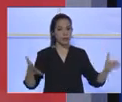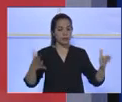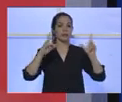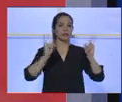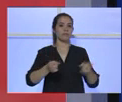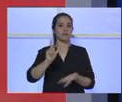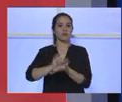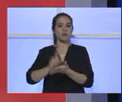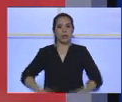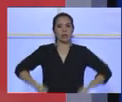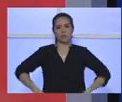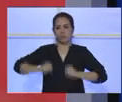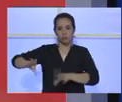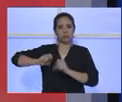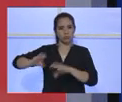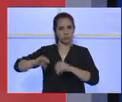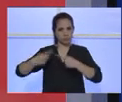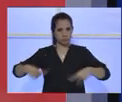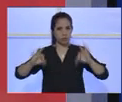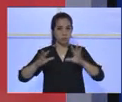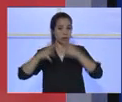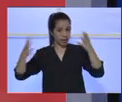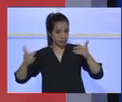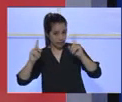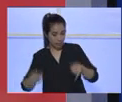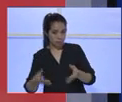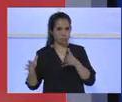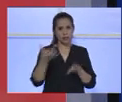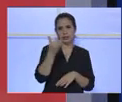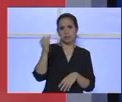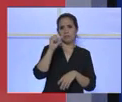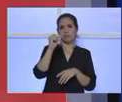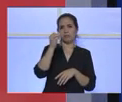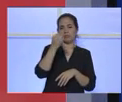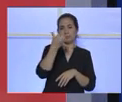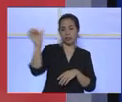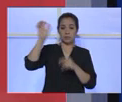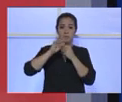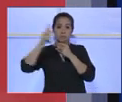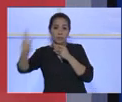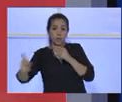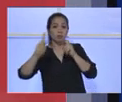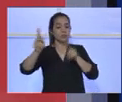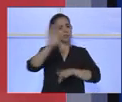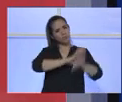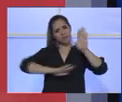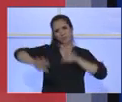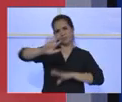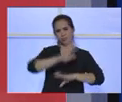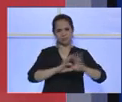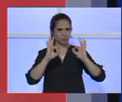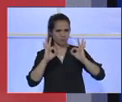y 10.000 metros cuadrados de plataforma que va a facilitar la maniobra de aeronaves y también el estacionamiento. También vamos